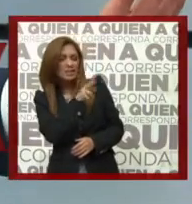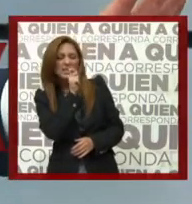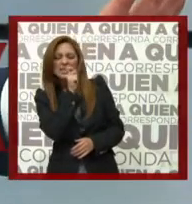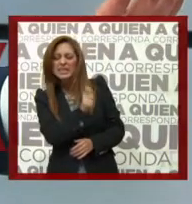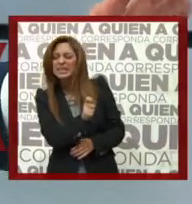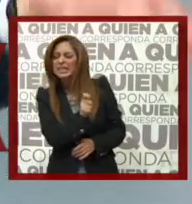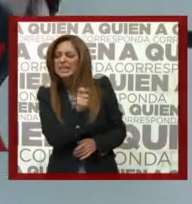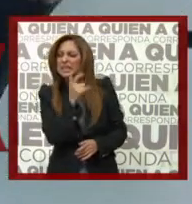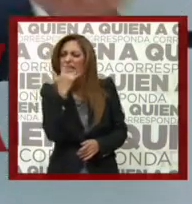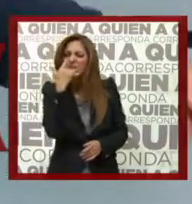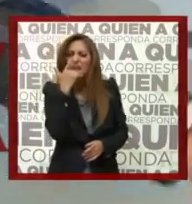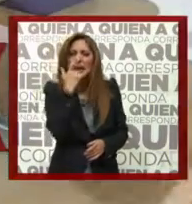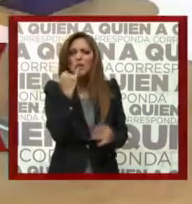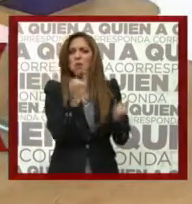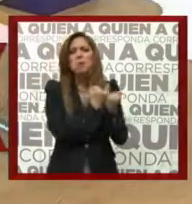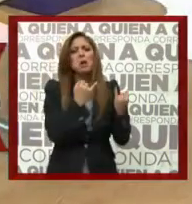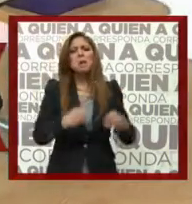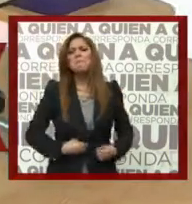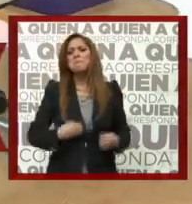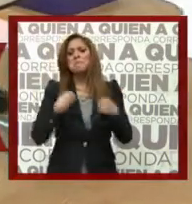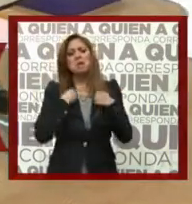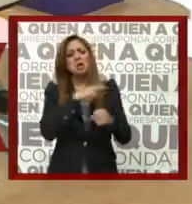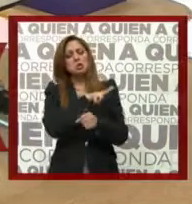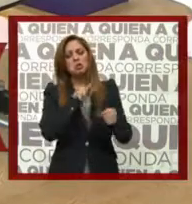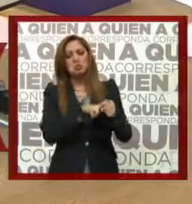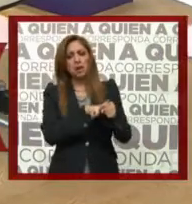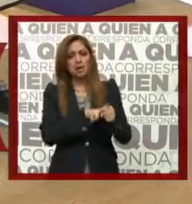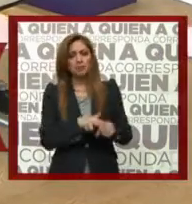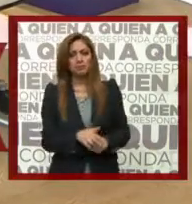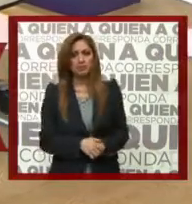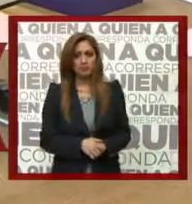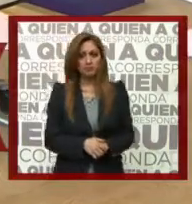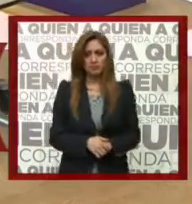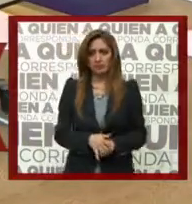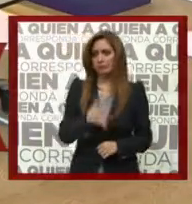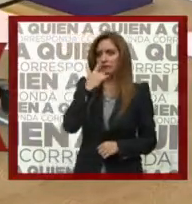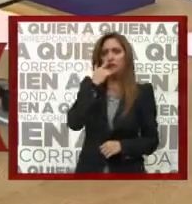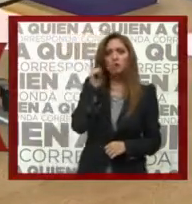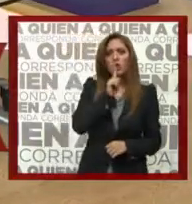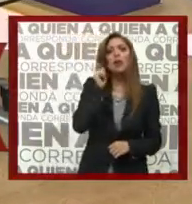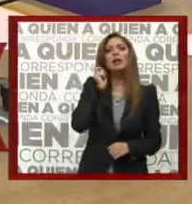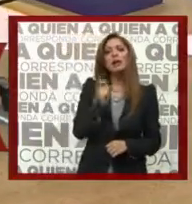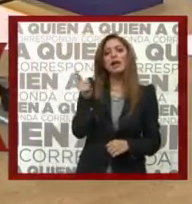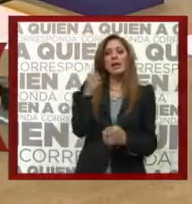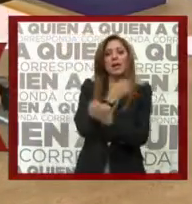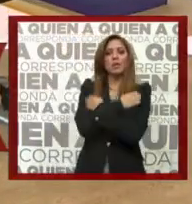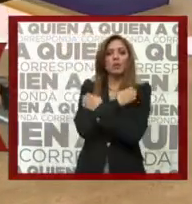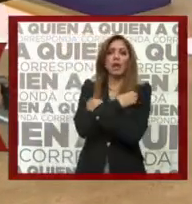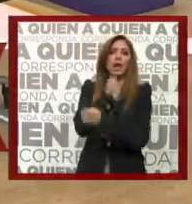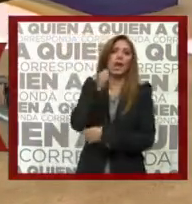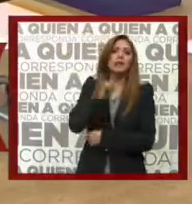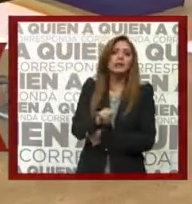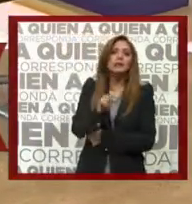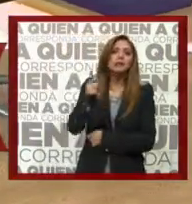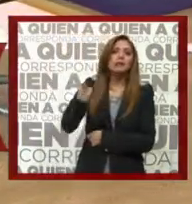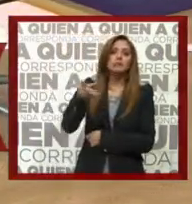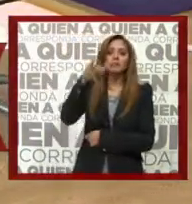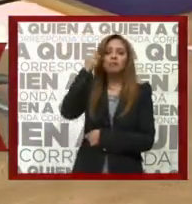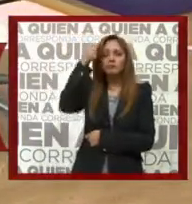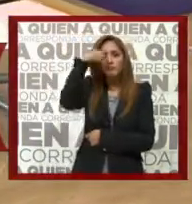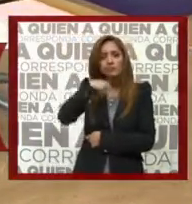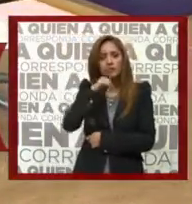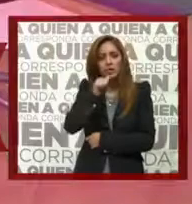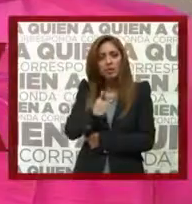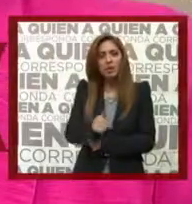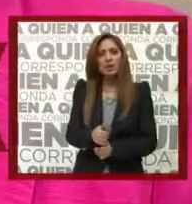razón, piensa que así es la vida. No es por alguna extraña razón, es porque así los educan. No, sí, pero y naturalizan el asunto. Pero por